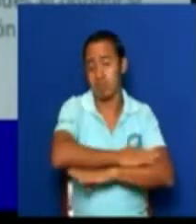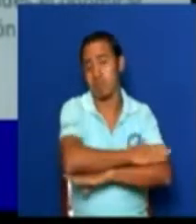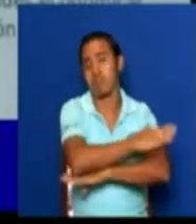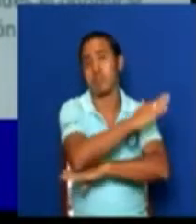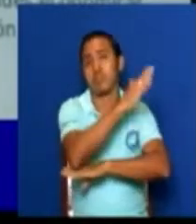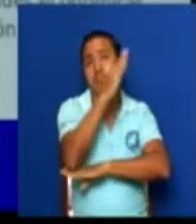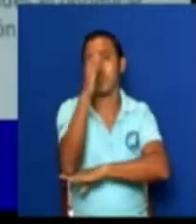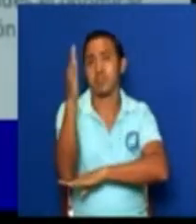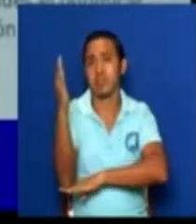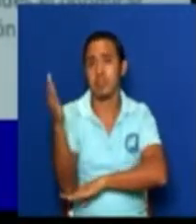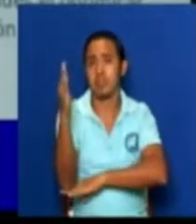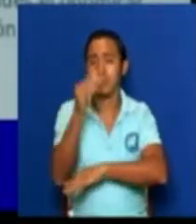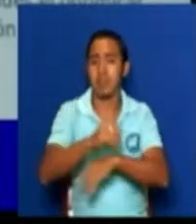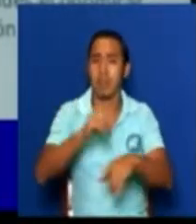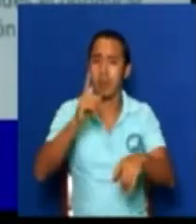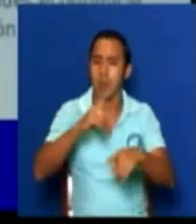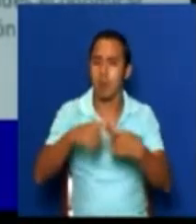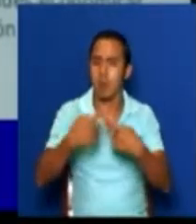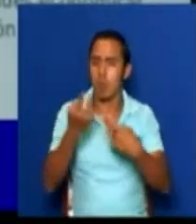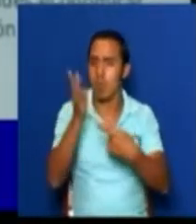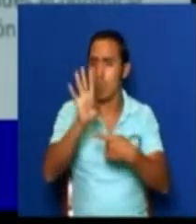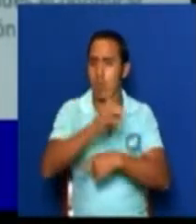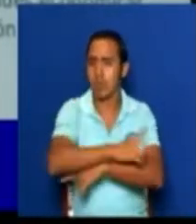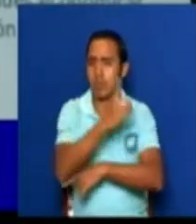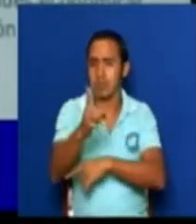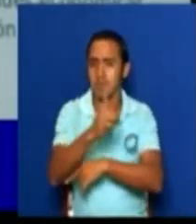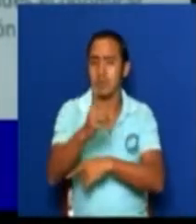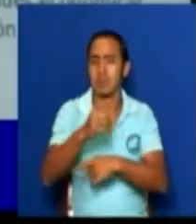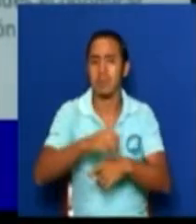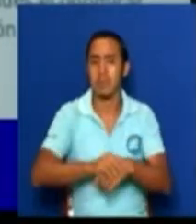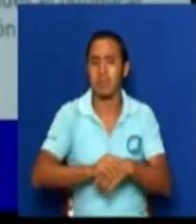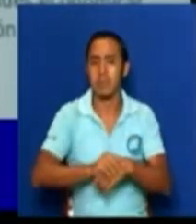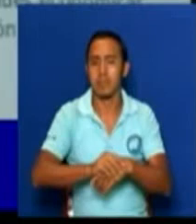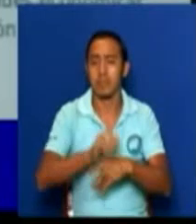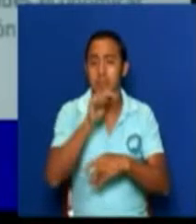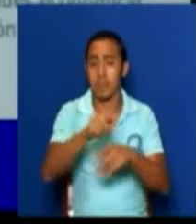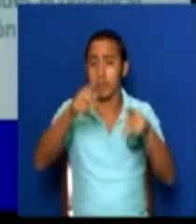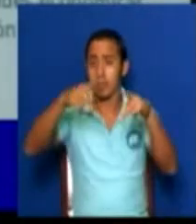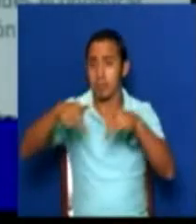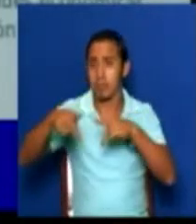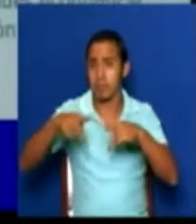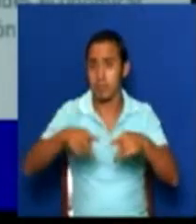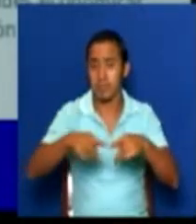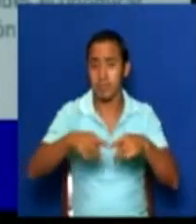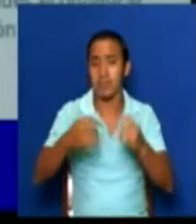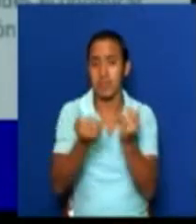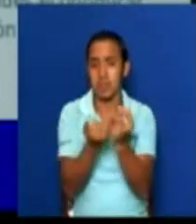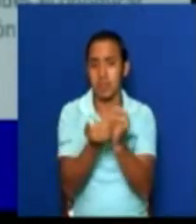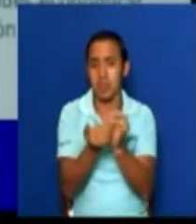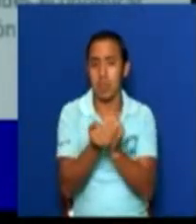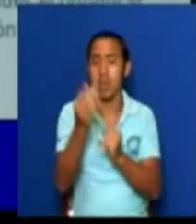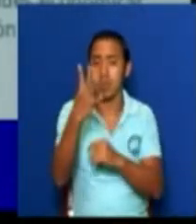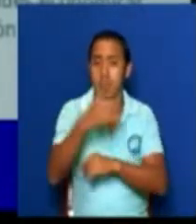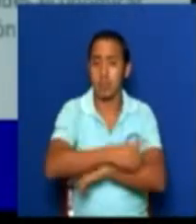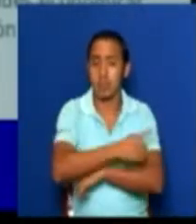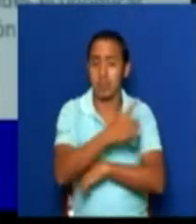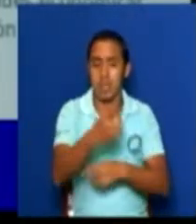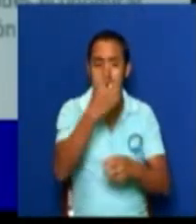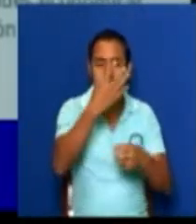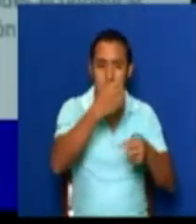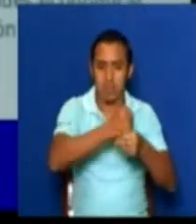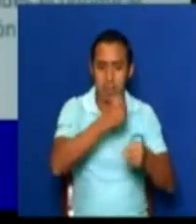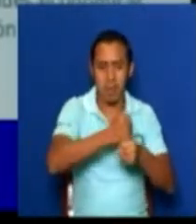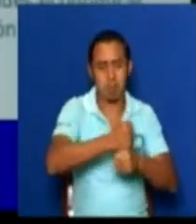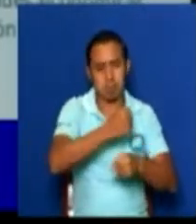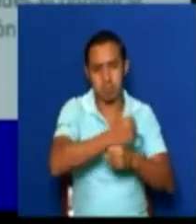consecutivas por 4 días, incluyendo los descansos. Estas personas luego tienen 4 días continuos para realizar